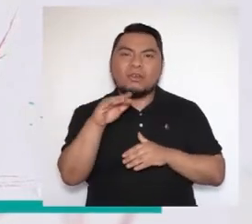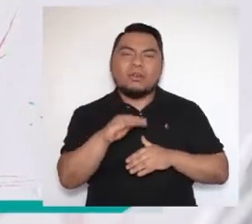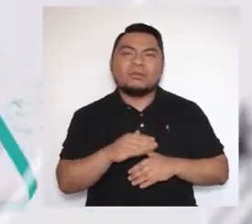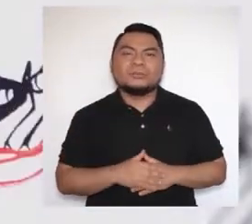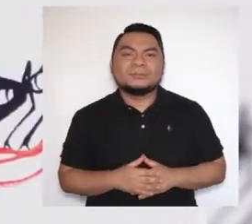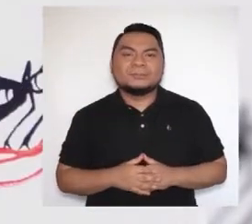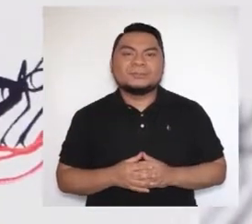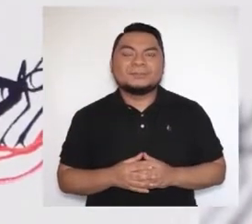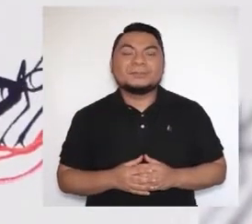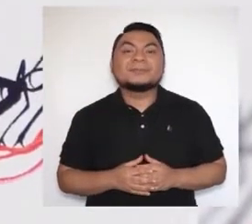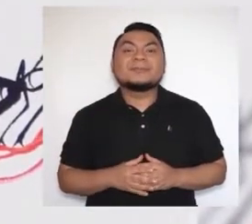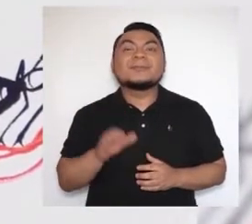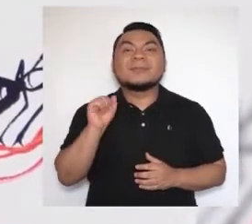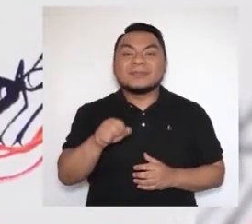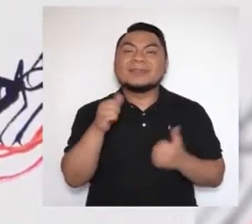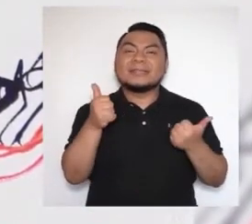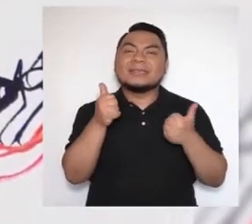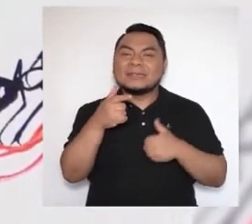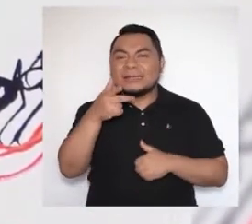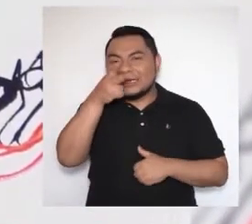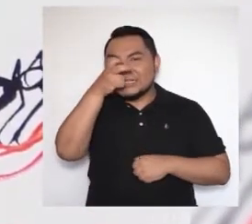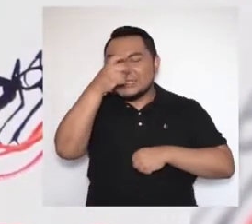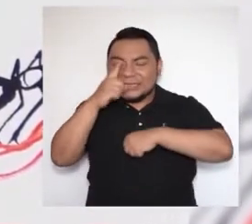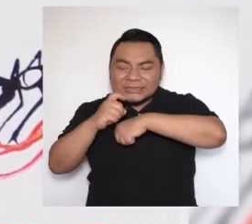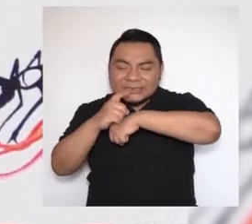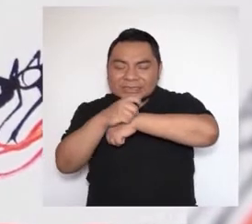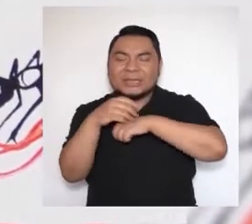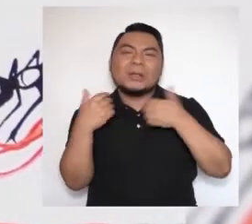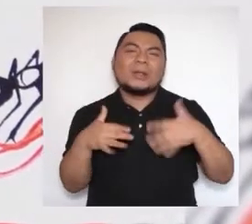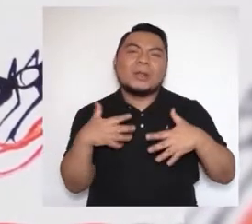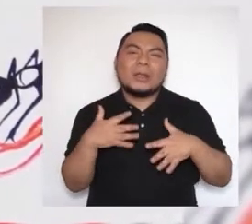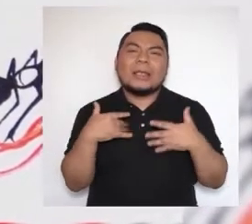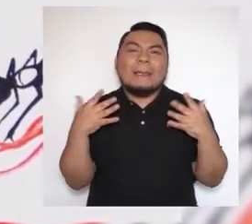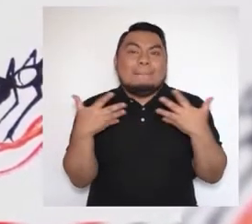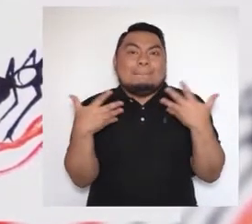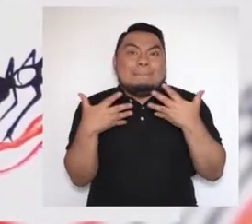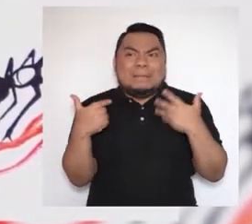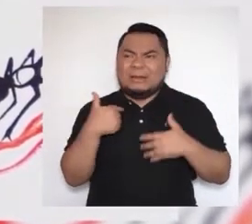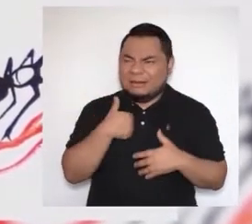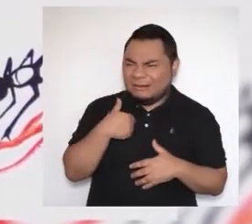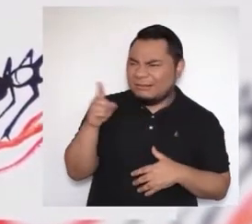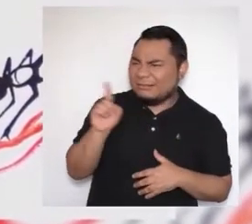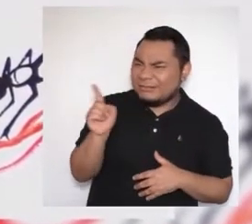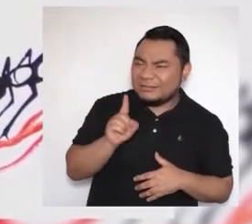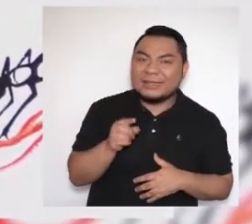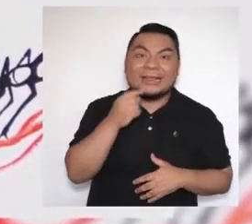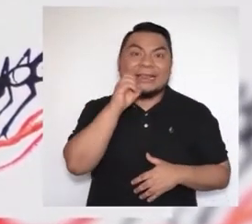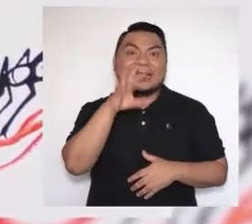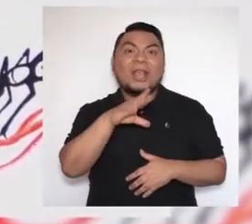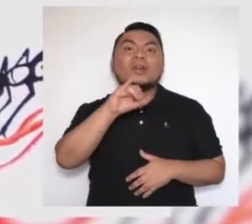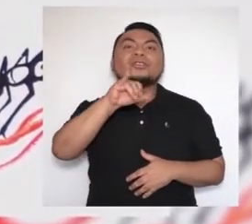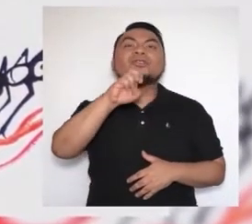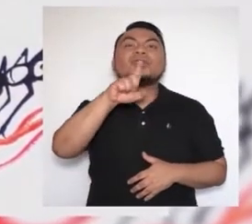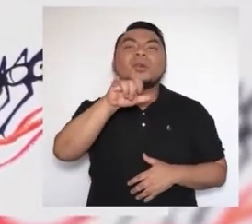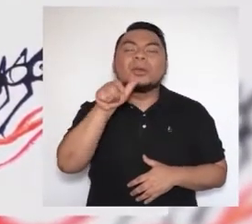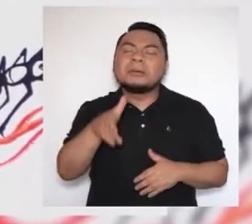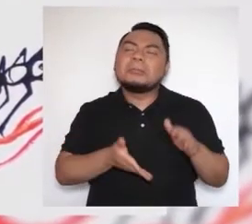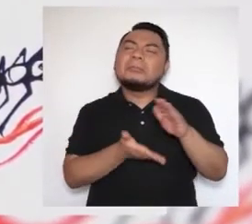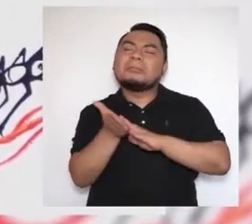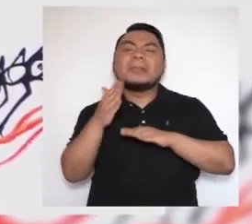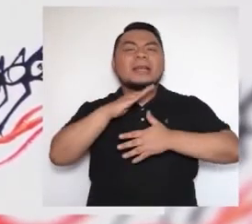Quinchori. Una simple hormiguita, qué miedo voy a tener, dijo José Luis, y se